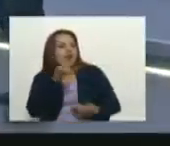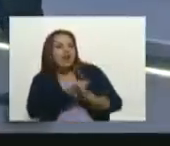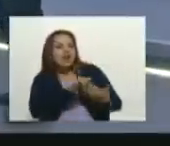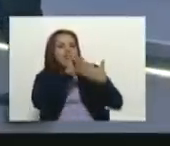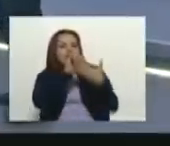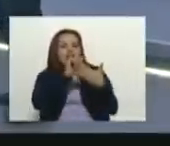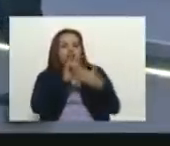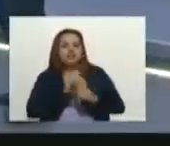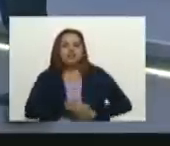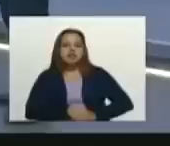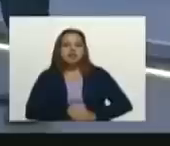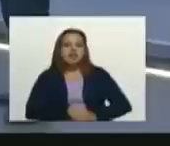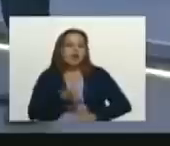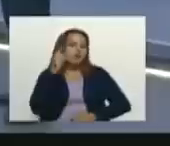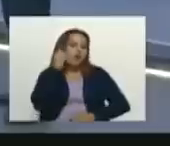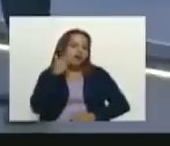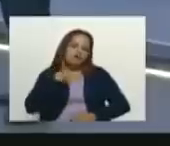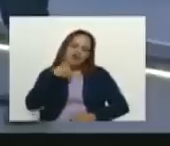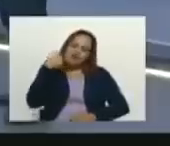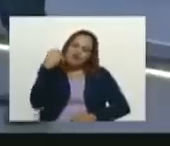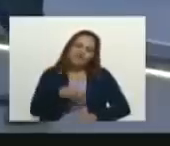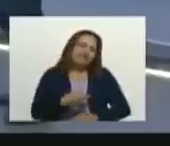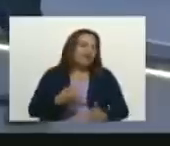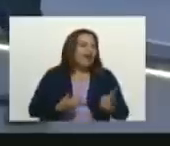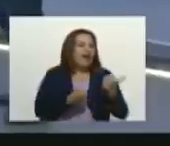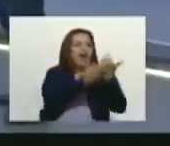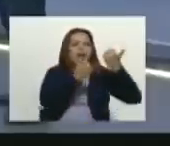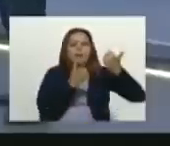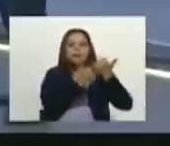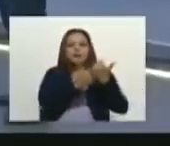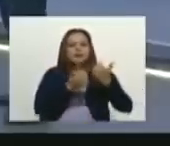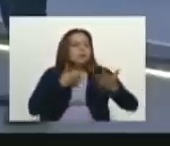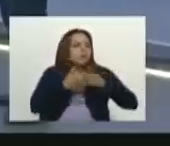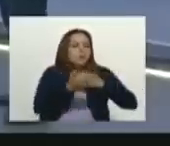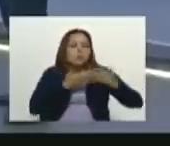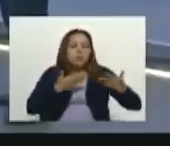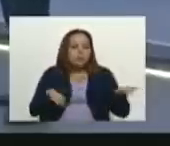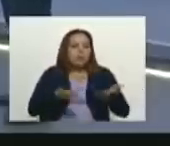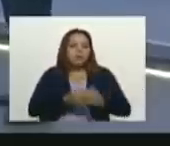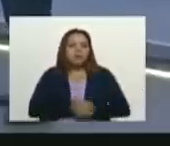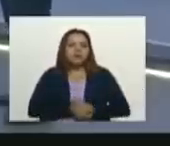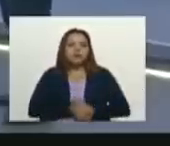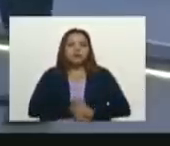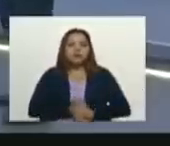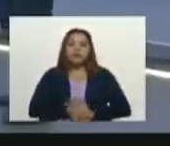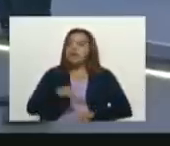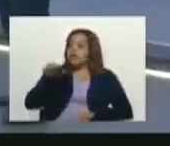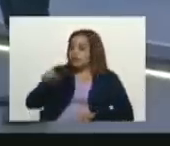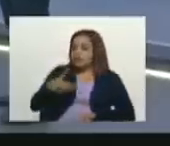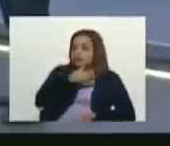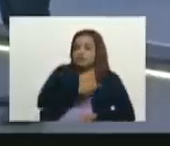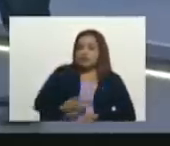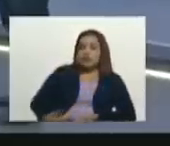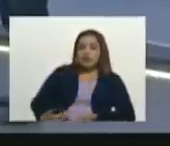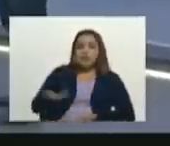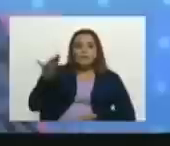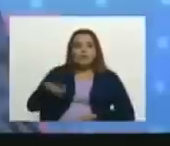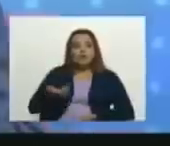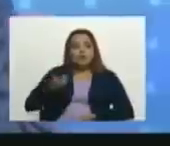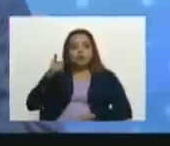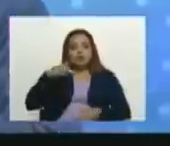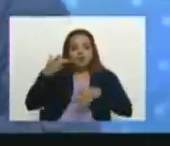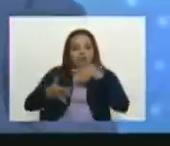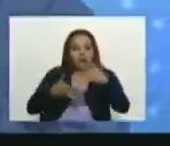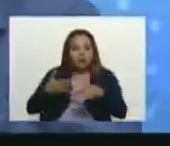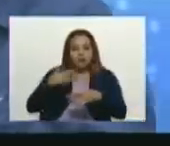mujer. Me resteo, con la mujer venezolana me resteo para lo que sea. Y Juan, lo importante de esa jornada, inmediatamente nos fuimos